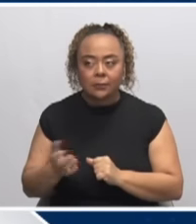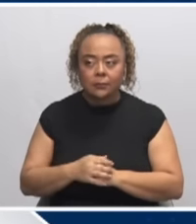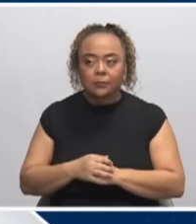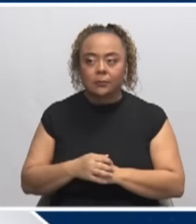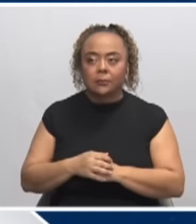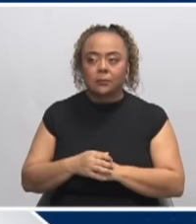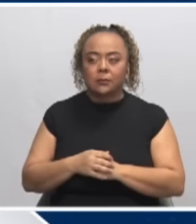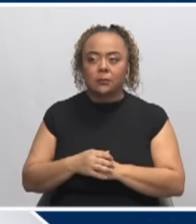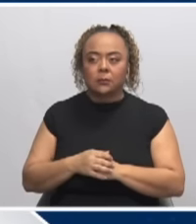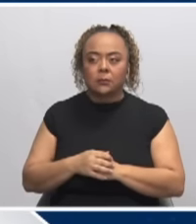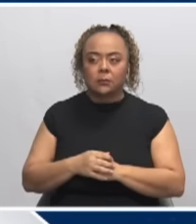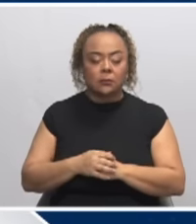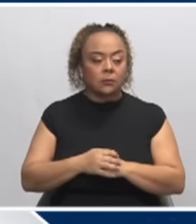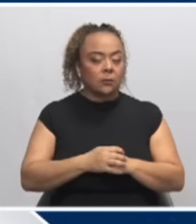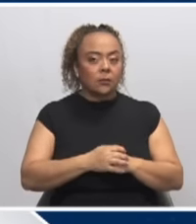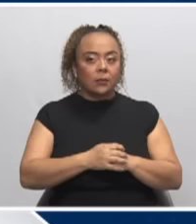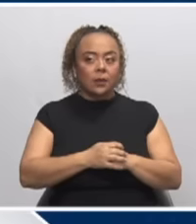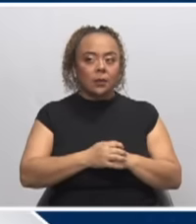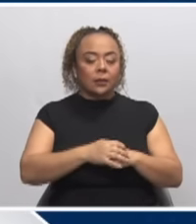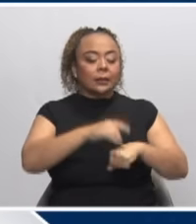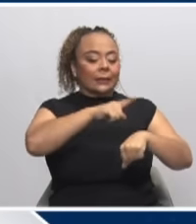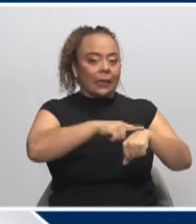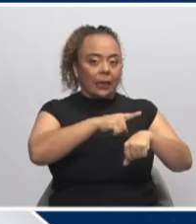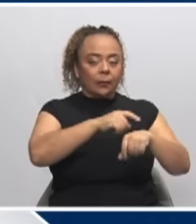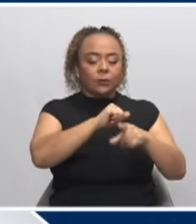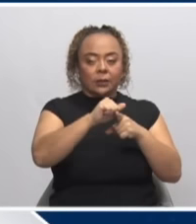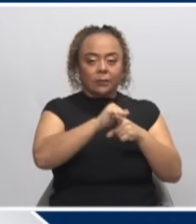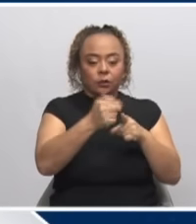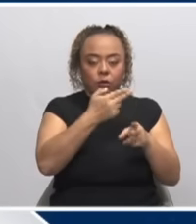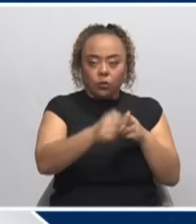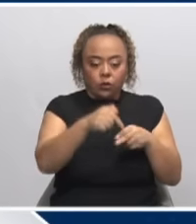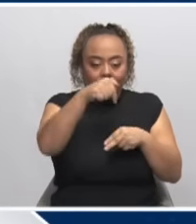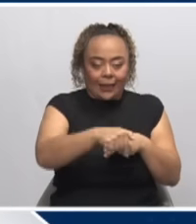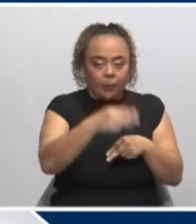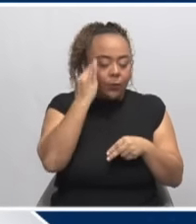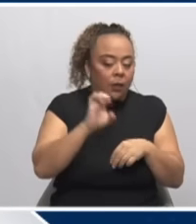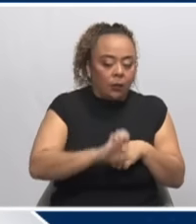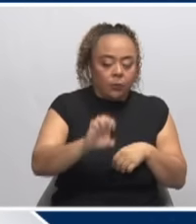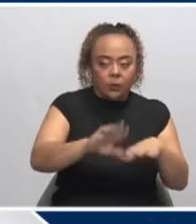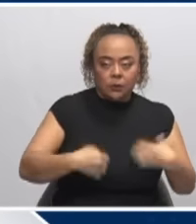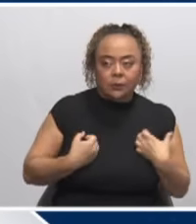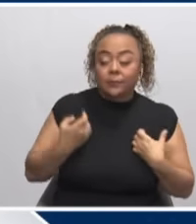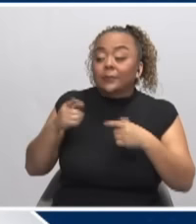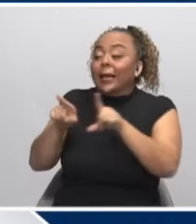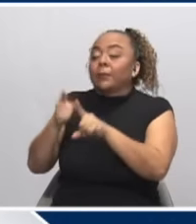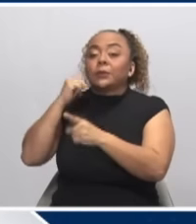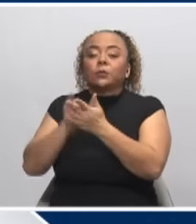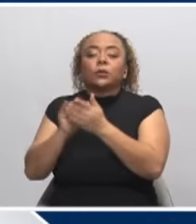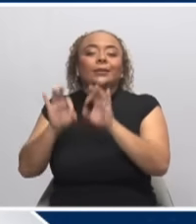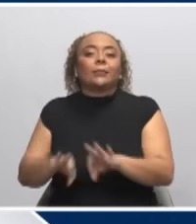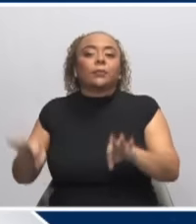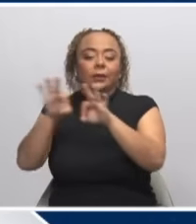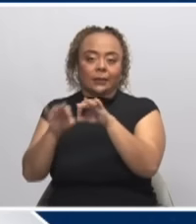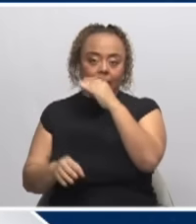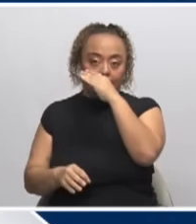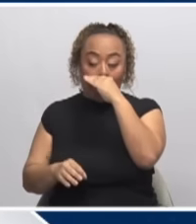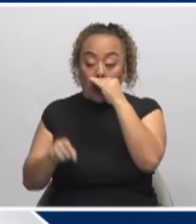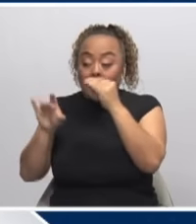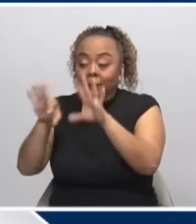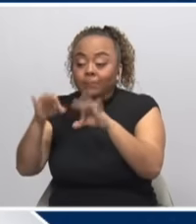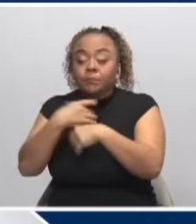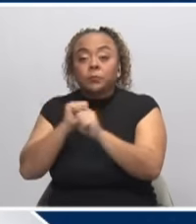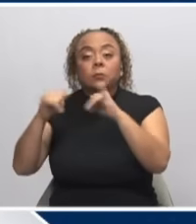mire los microciclos son de este lado del mundo verdad en Europa eso no existe sí Y además que por eso es tan importante la selección que se haga de